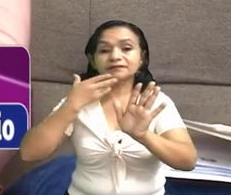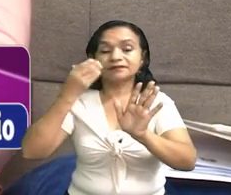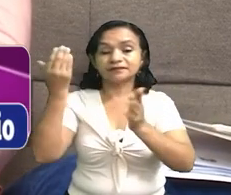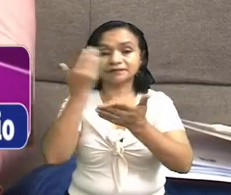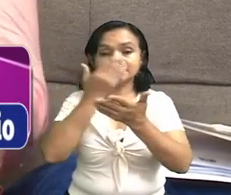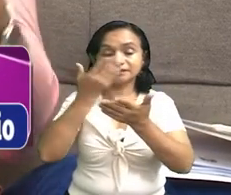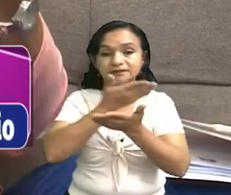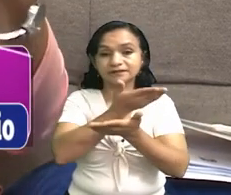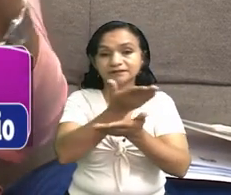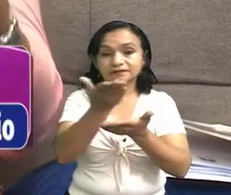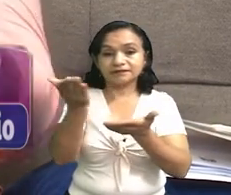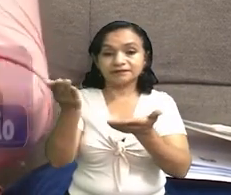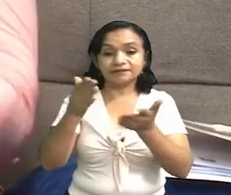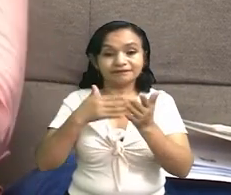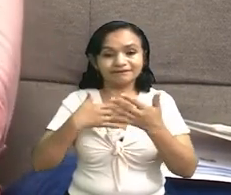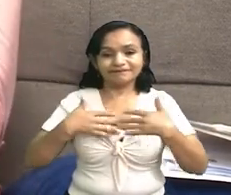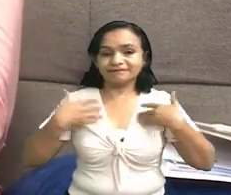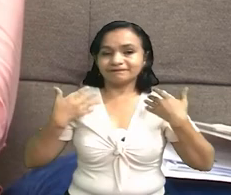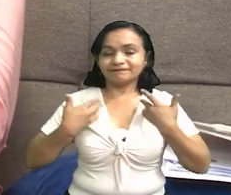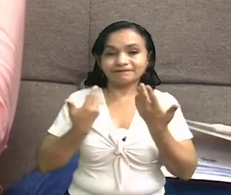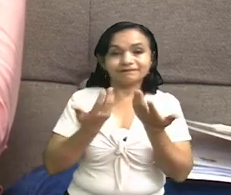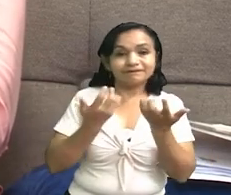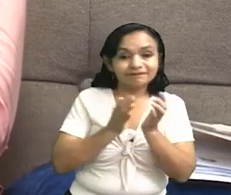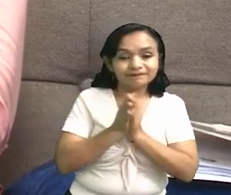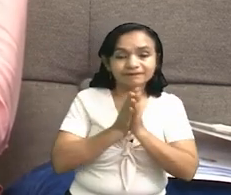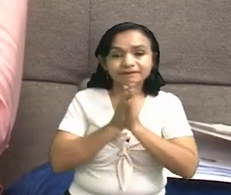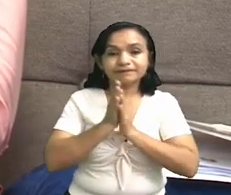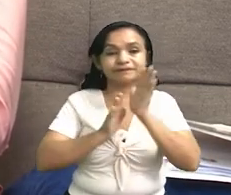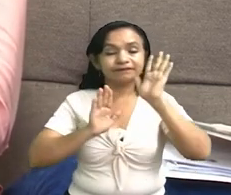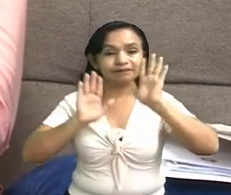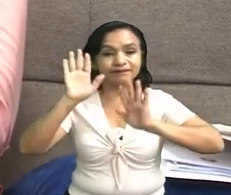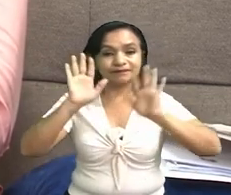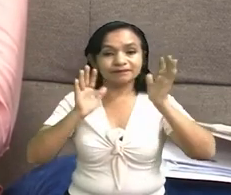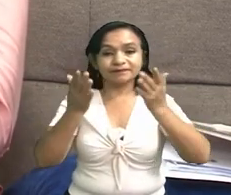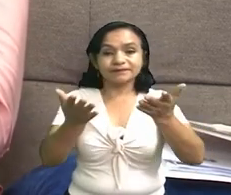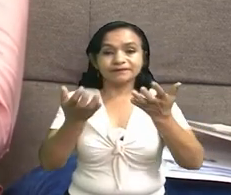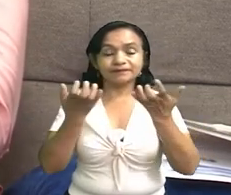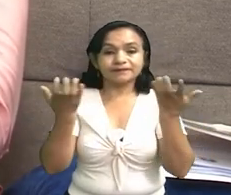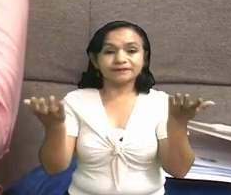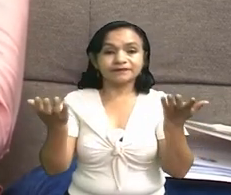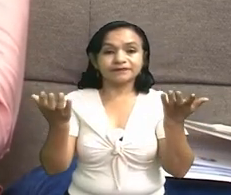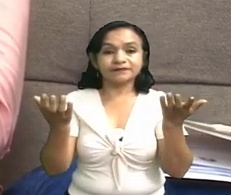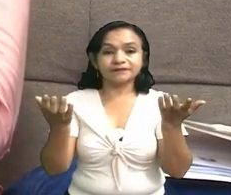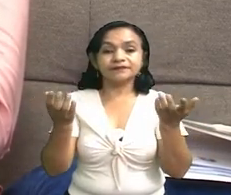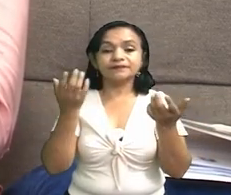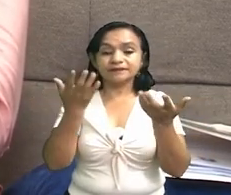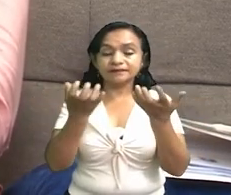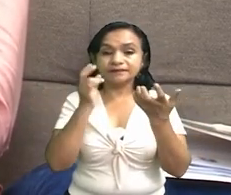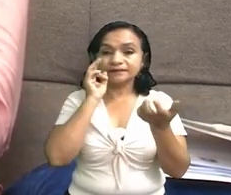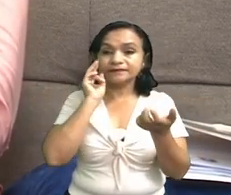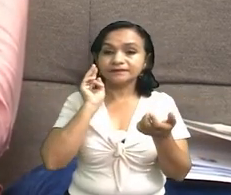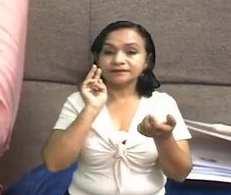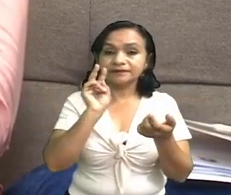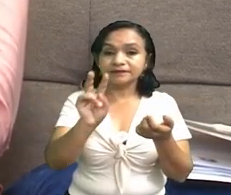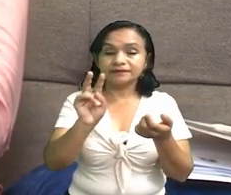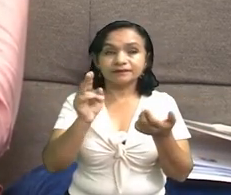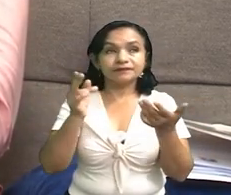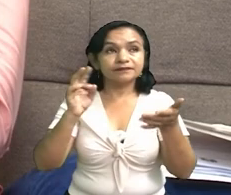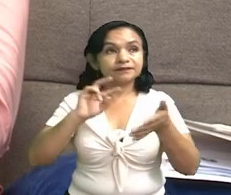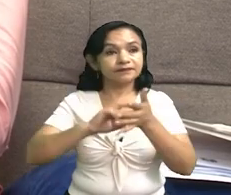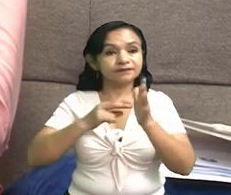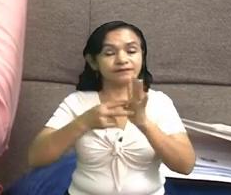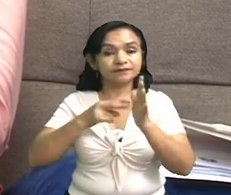estudiantes, hay toda una motivación para participar en esto. Y también tenemos en perspectiva lo que